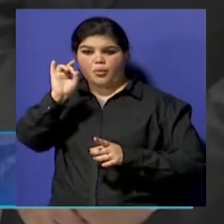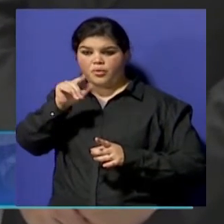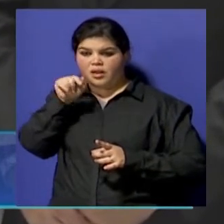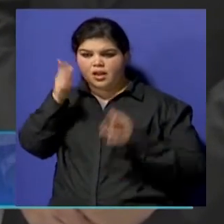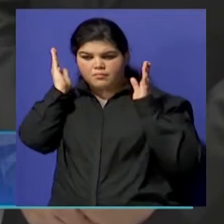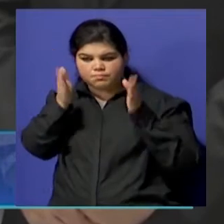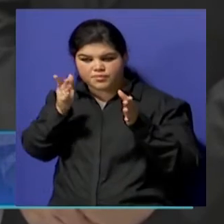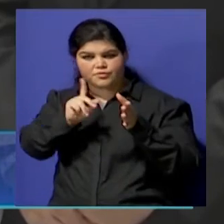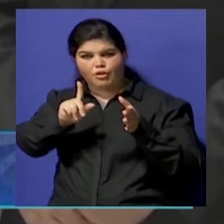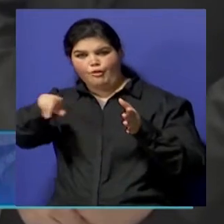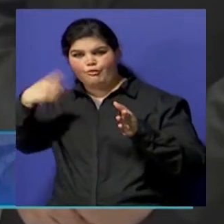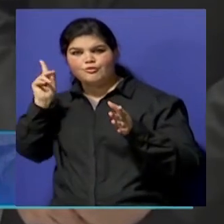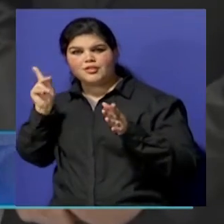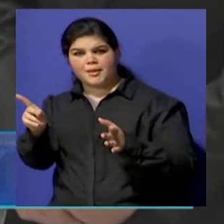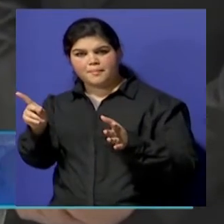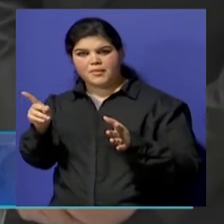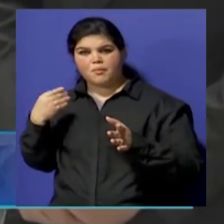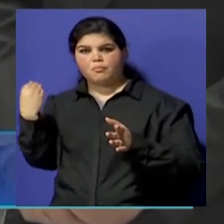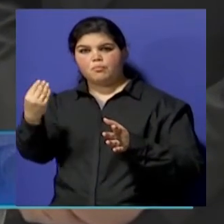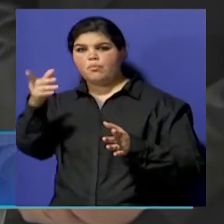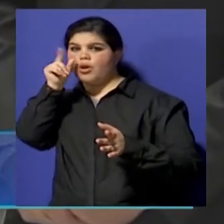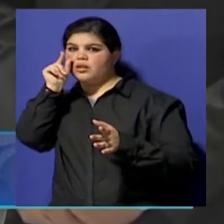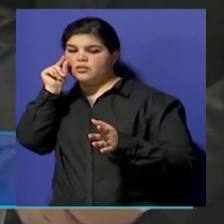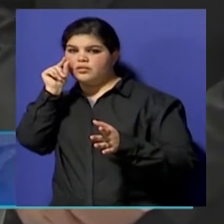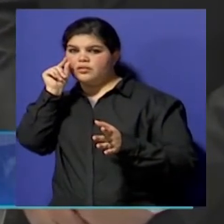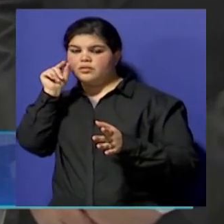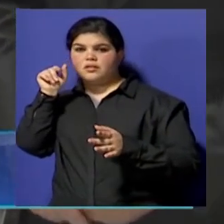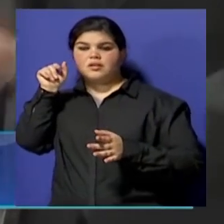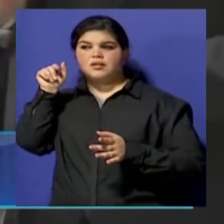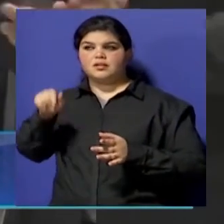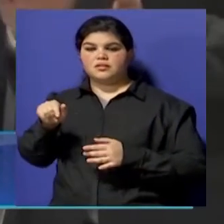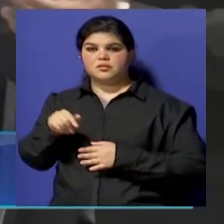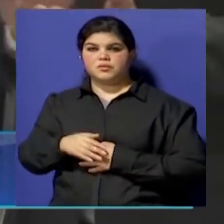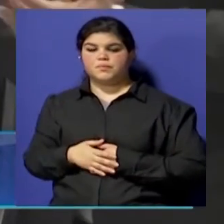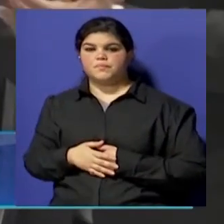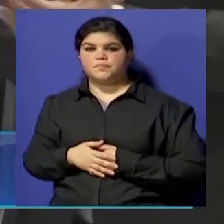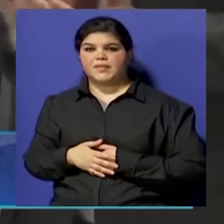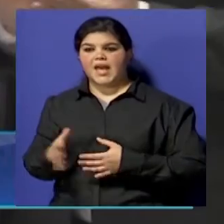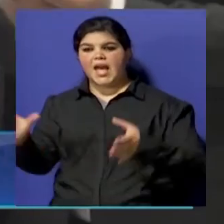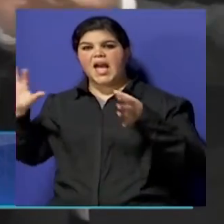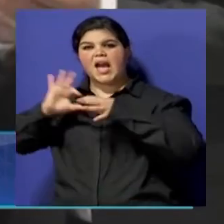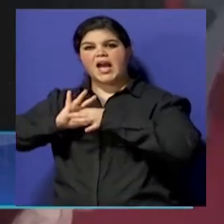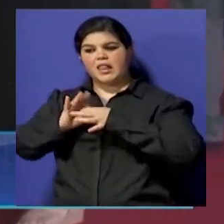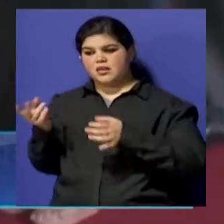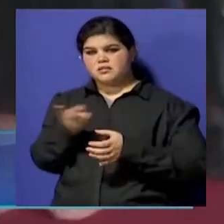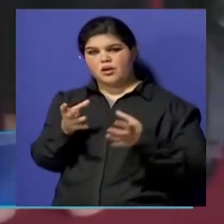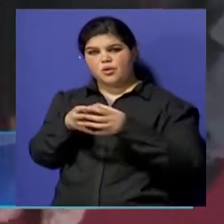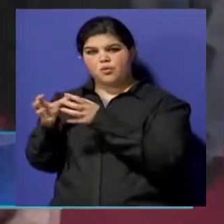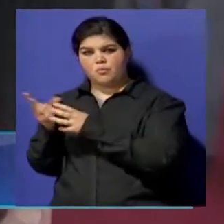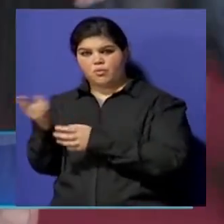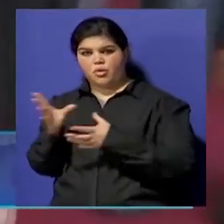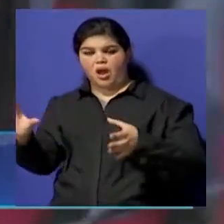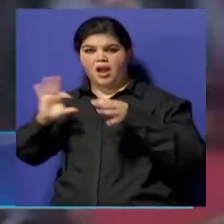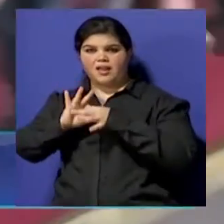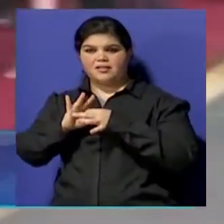otros referentes políticos. Y realmente ha sido, digamos, esta alianza, bueno, decía de